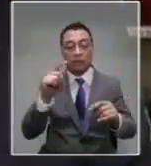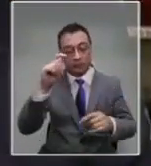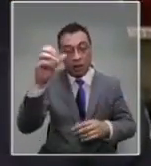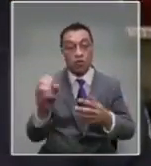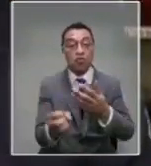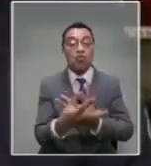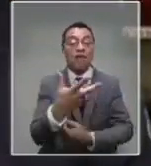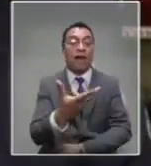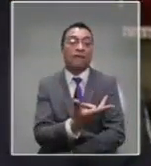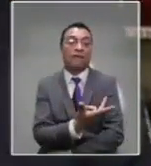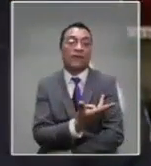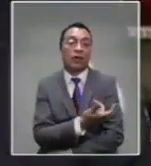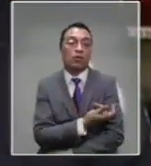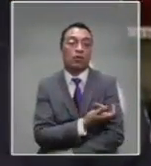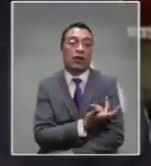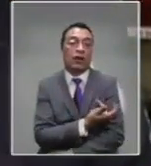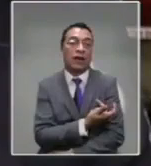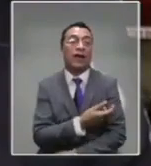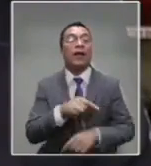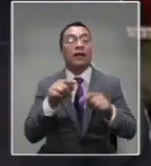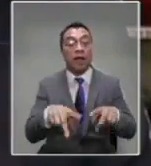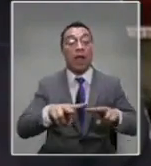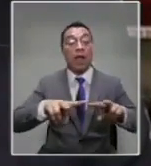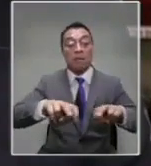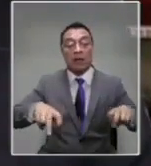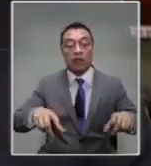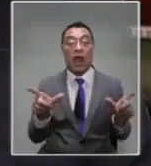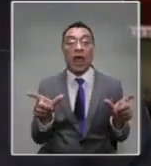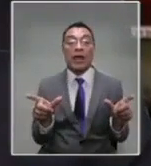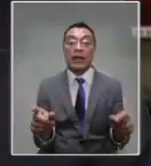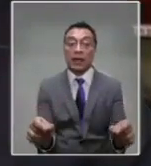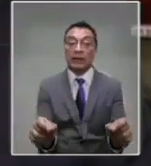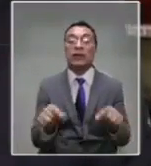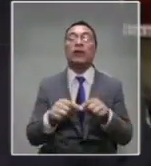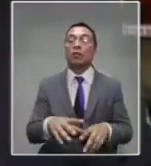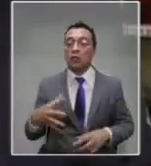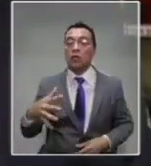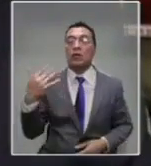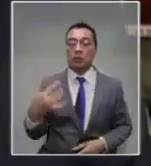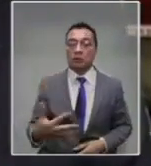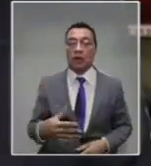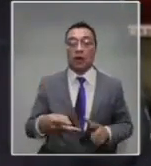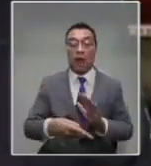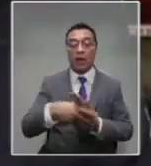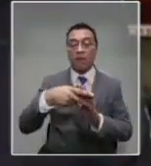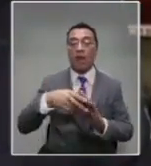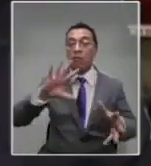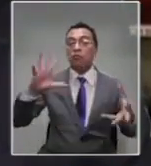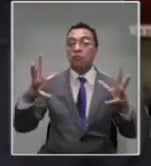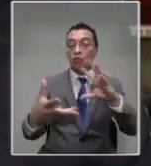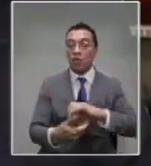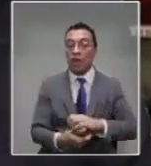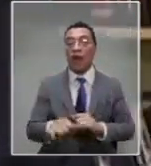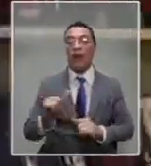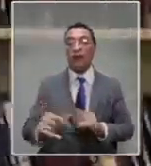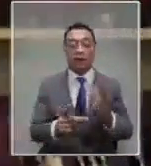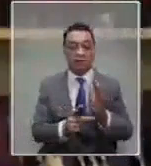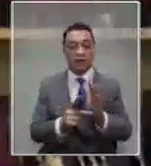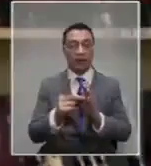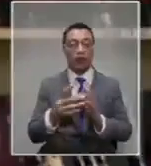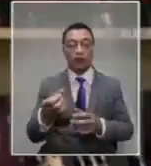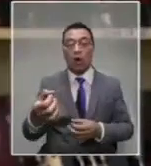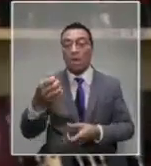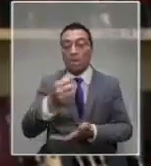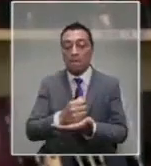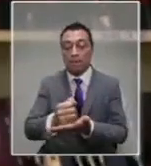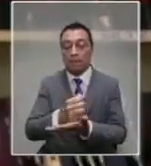de la creación de nuevas vacunas, la investigación del cáncer, que es súper relevante a nivel mundial, y el